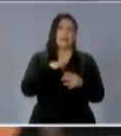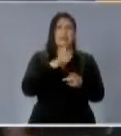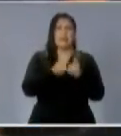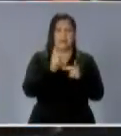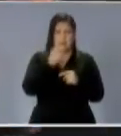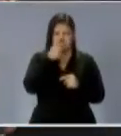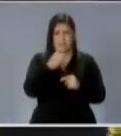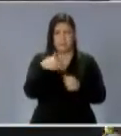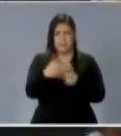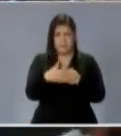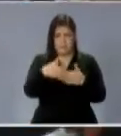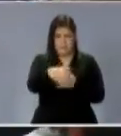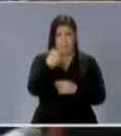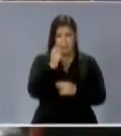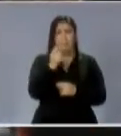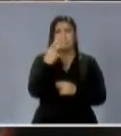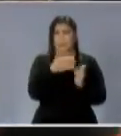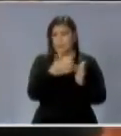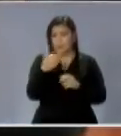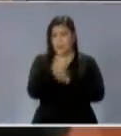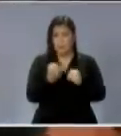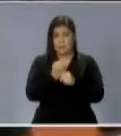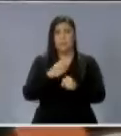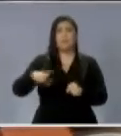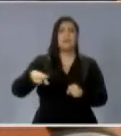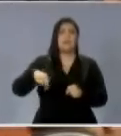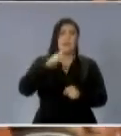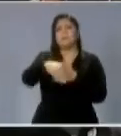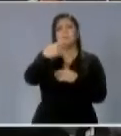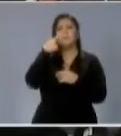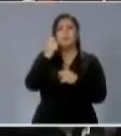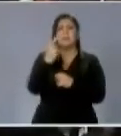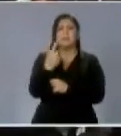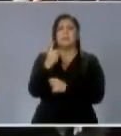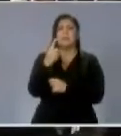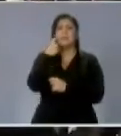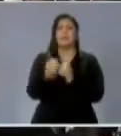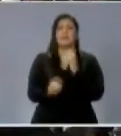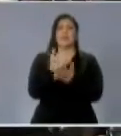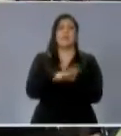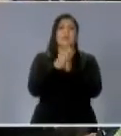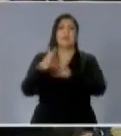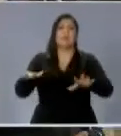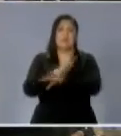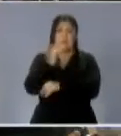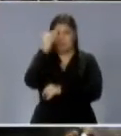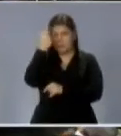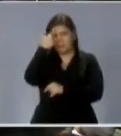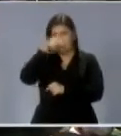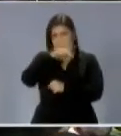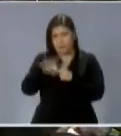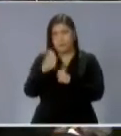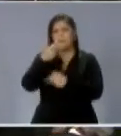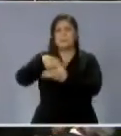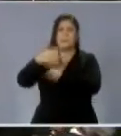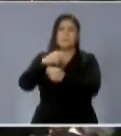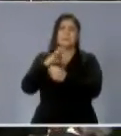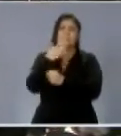y municipales no pudieron someter. Y para rematar este punto, no evadió el cliché, reconoció a las Fuerzas